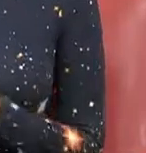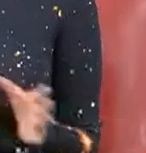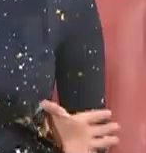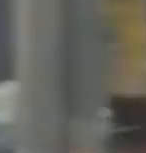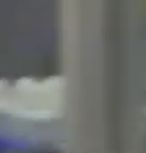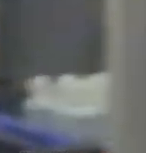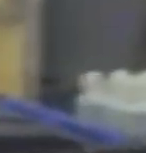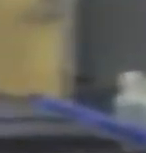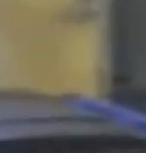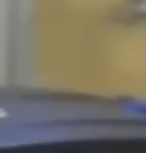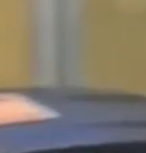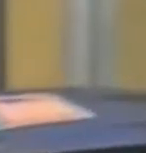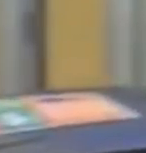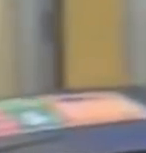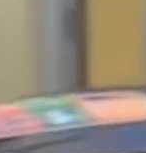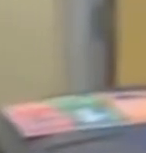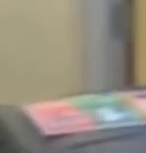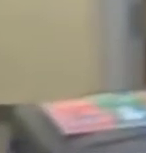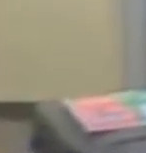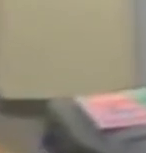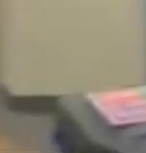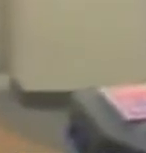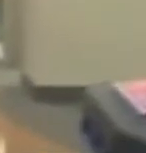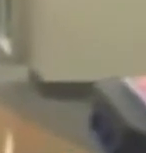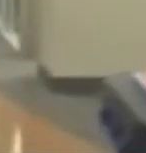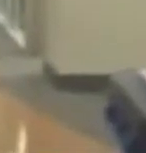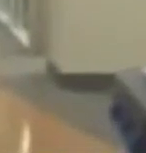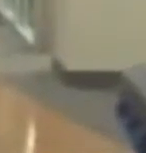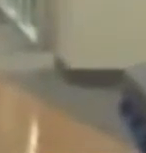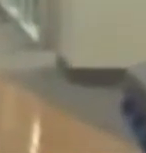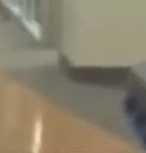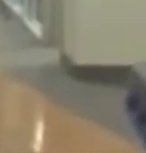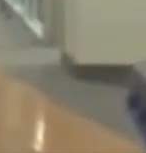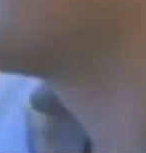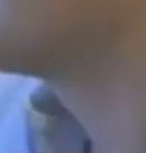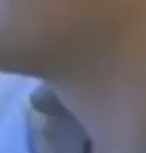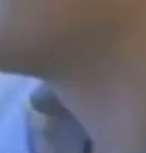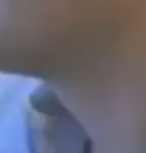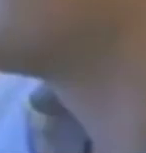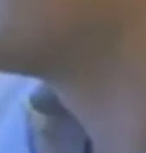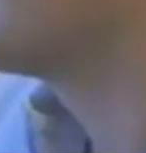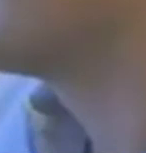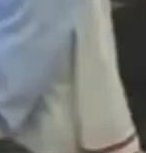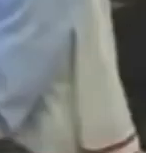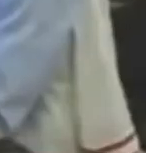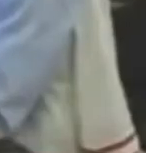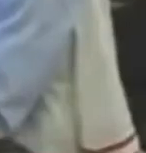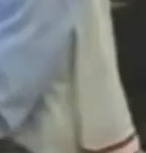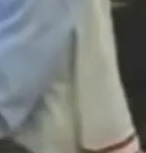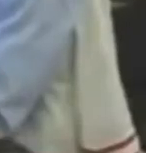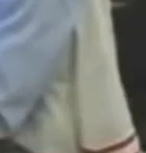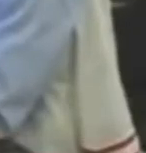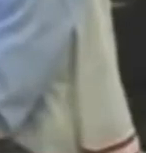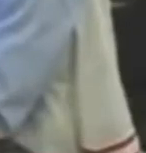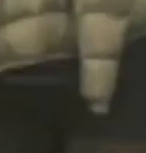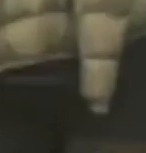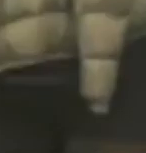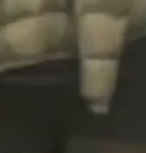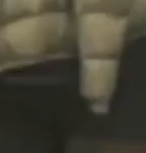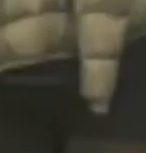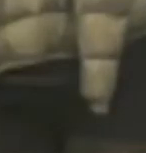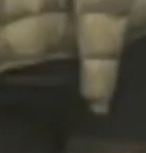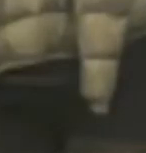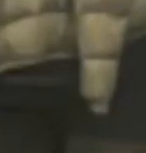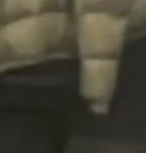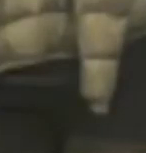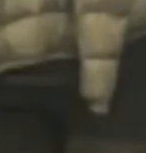se publicó un manifiesto que uno de sus empleados pues escribió acerca de que la disparidad